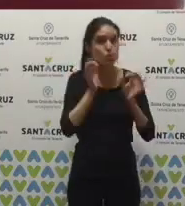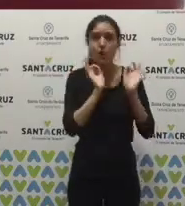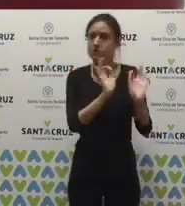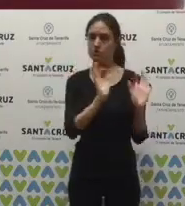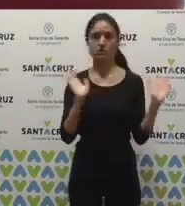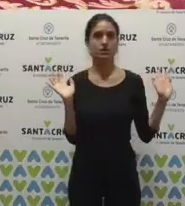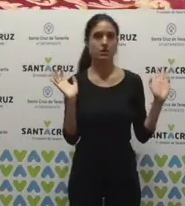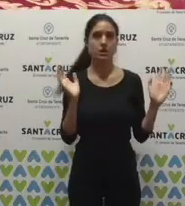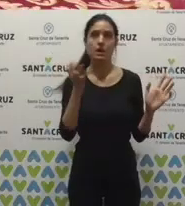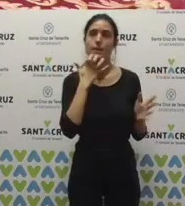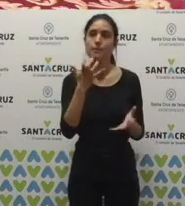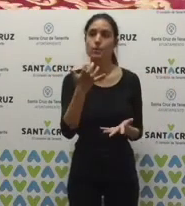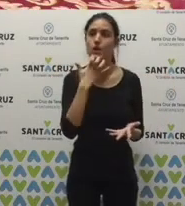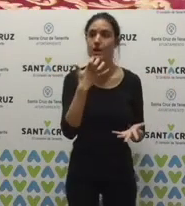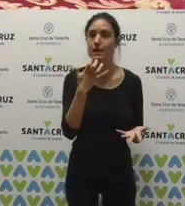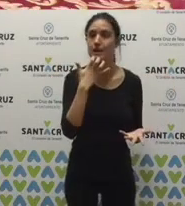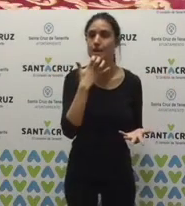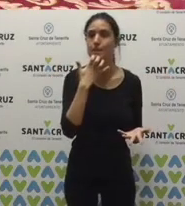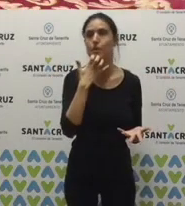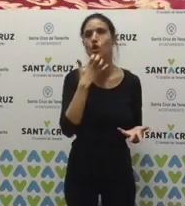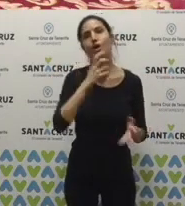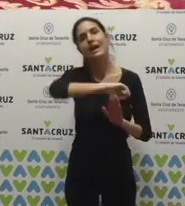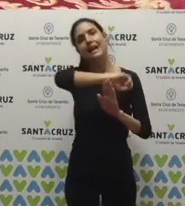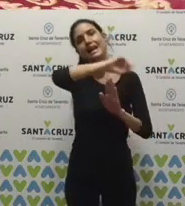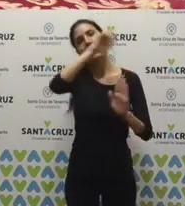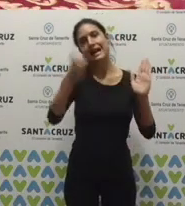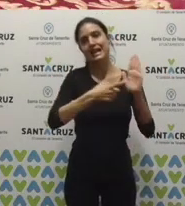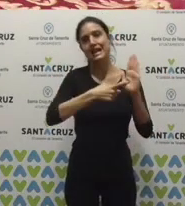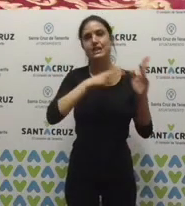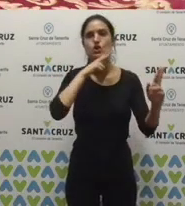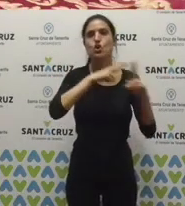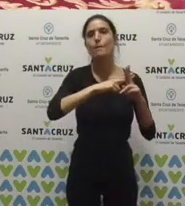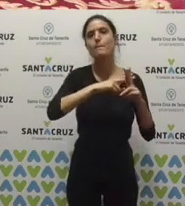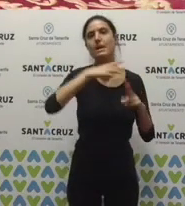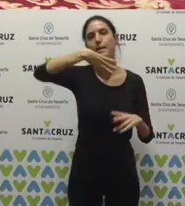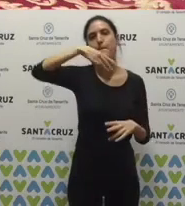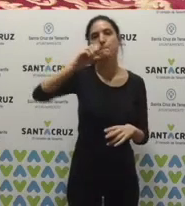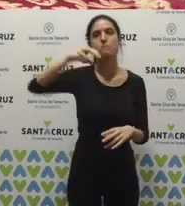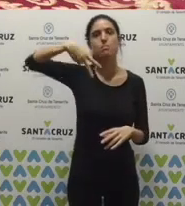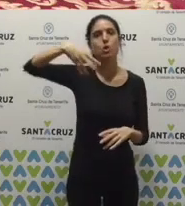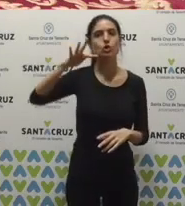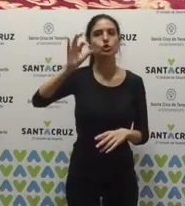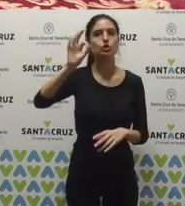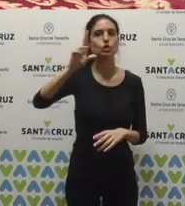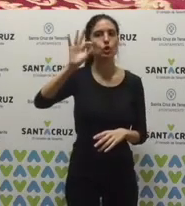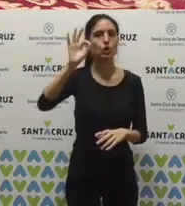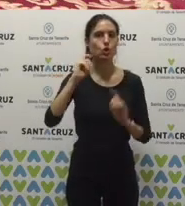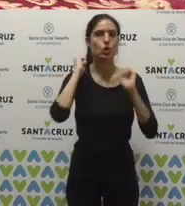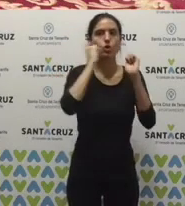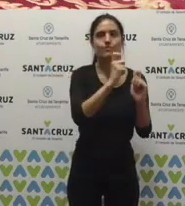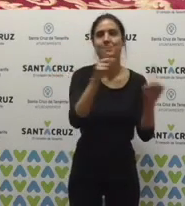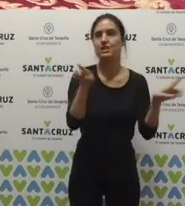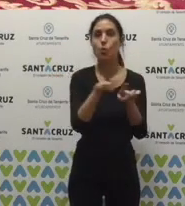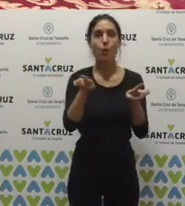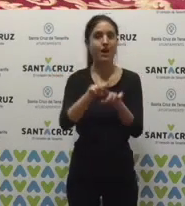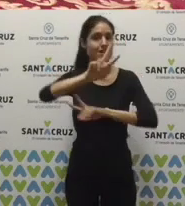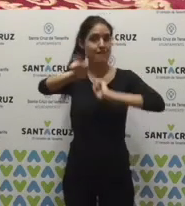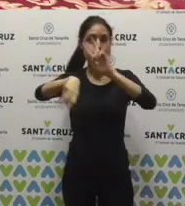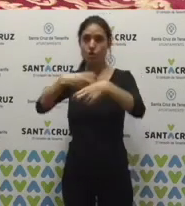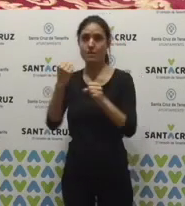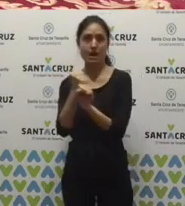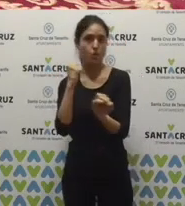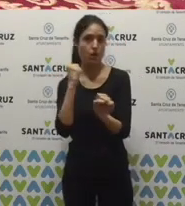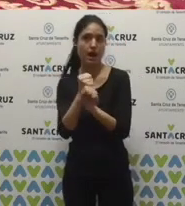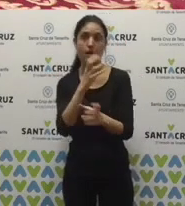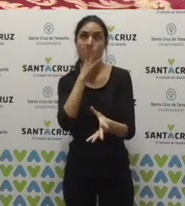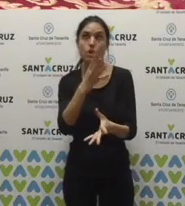la avenida llamar ley montoro la avenida llamarla y montoro porque se hizo igual que con la reforma laboral porque se entiende que se entendió